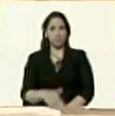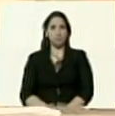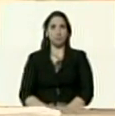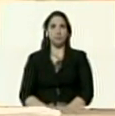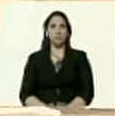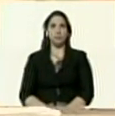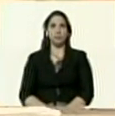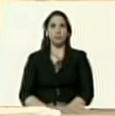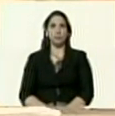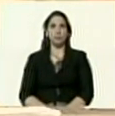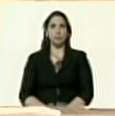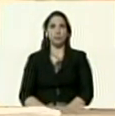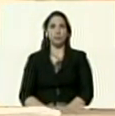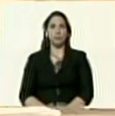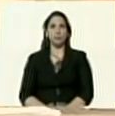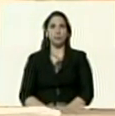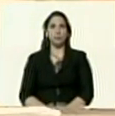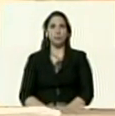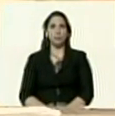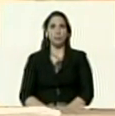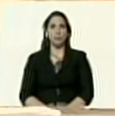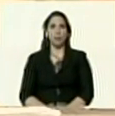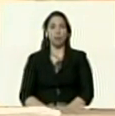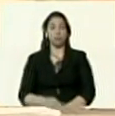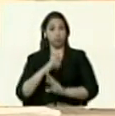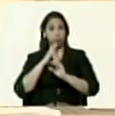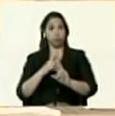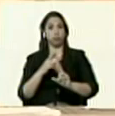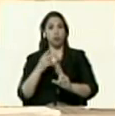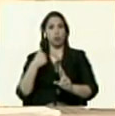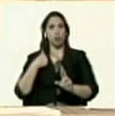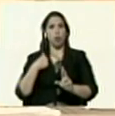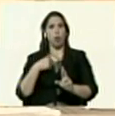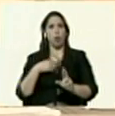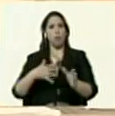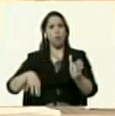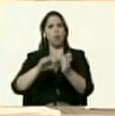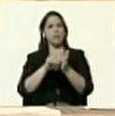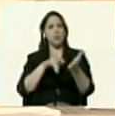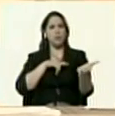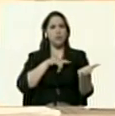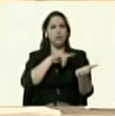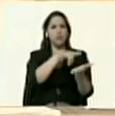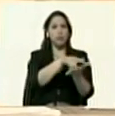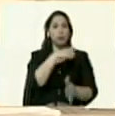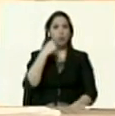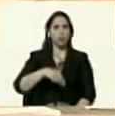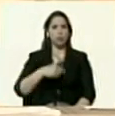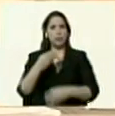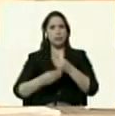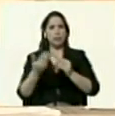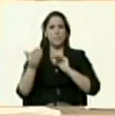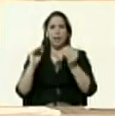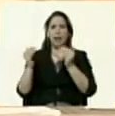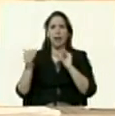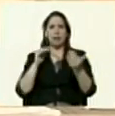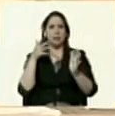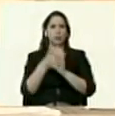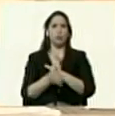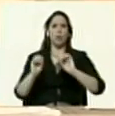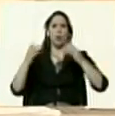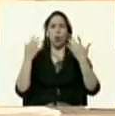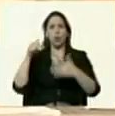Y dio resultado, volví a Rusia ahora para hacer un balance de los logros de este año